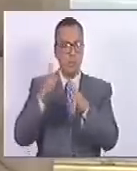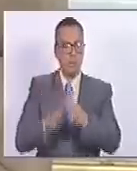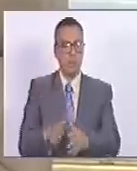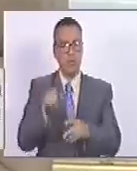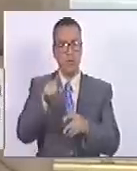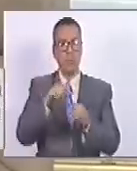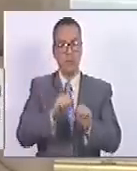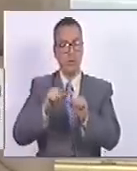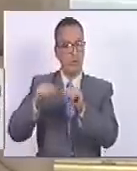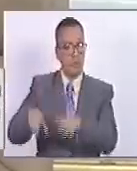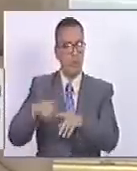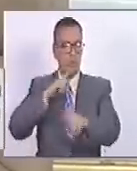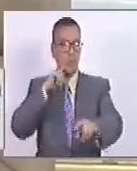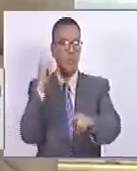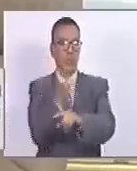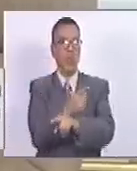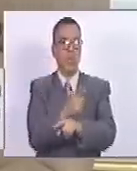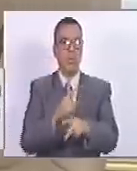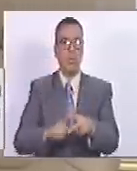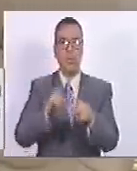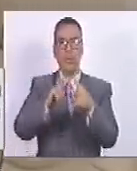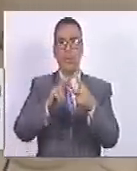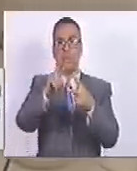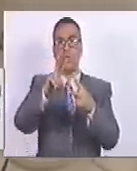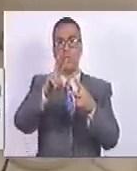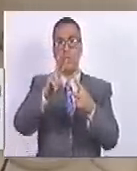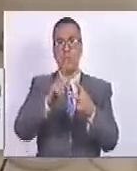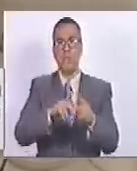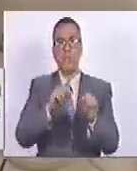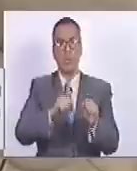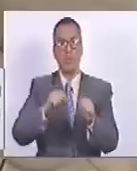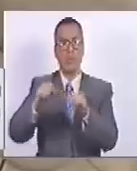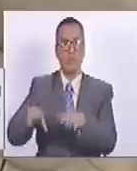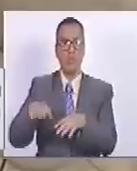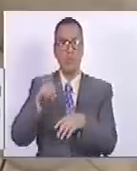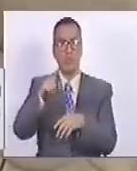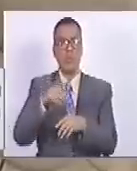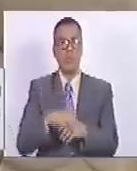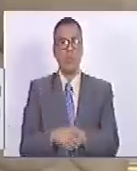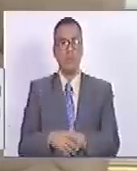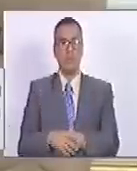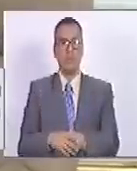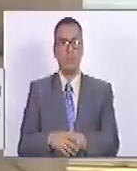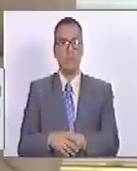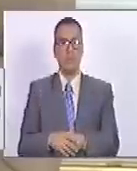han dimitido, lo que ha obligado a los dos restantes a dimitir,